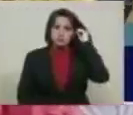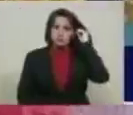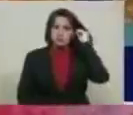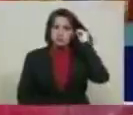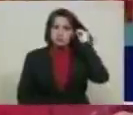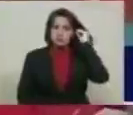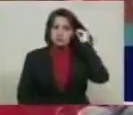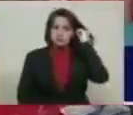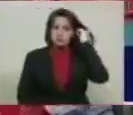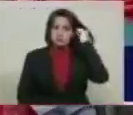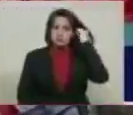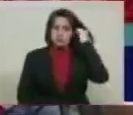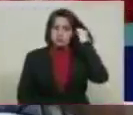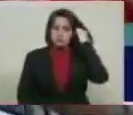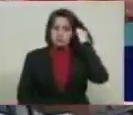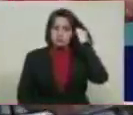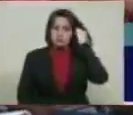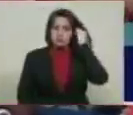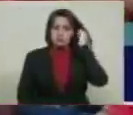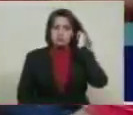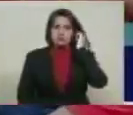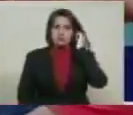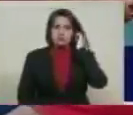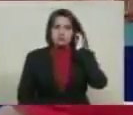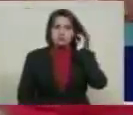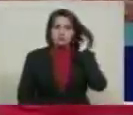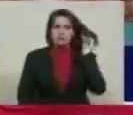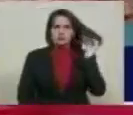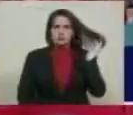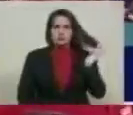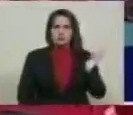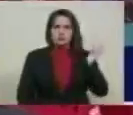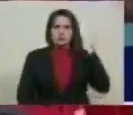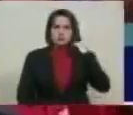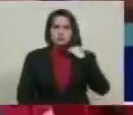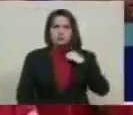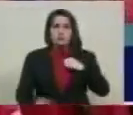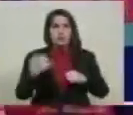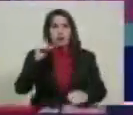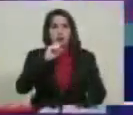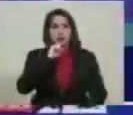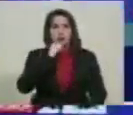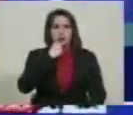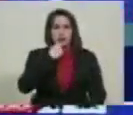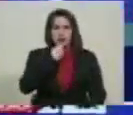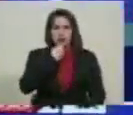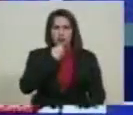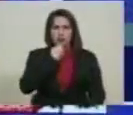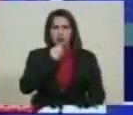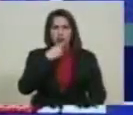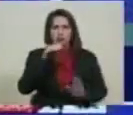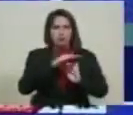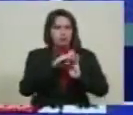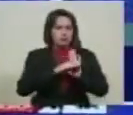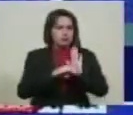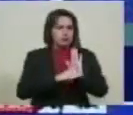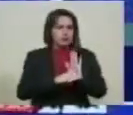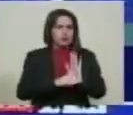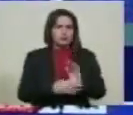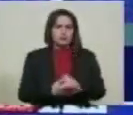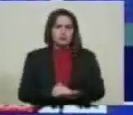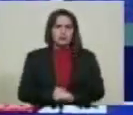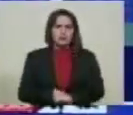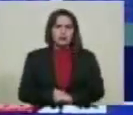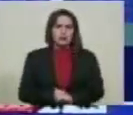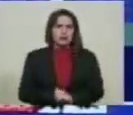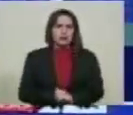panorama de los meses de arranque del año 2019, hay una clave. Hay una clave de